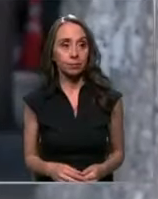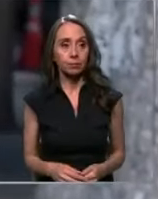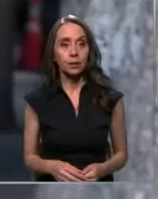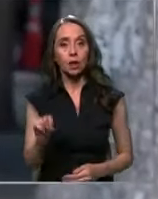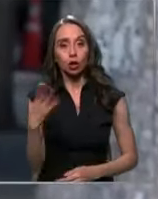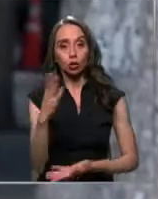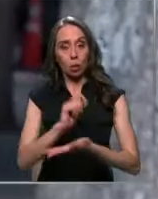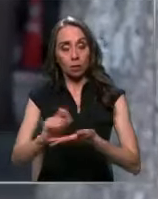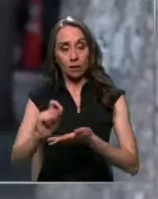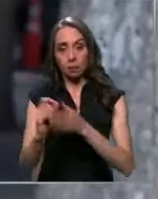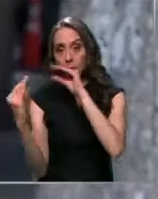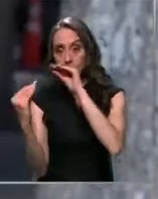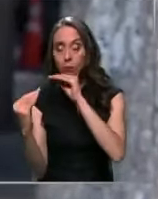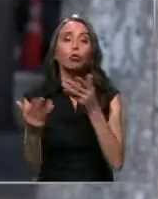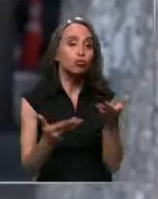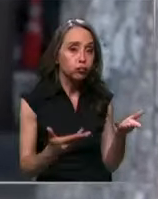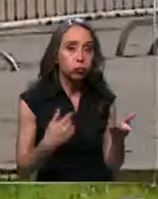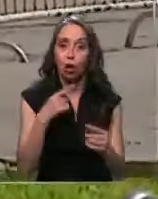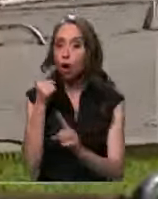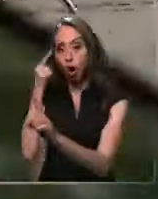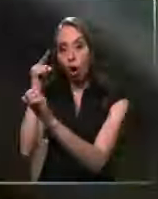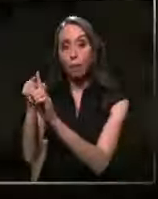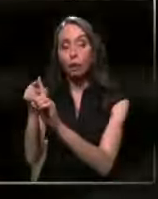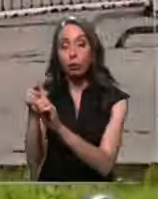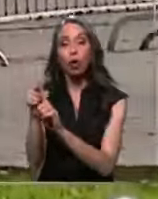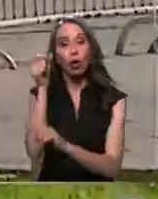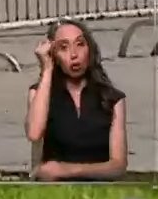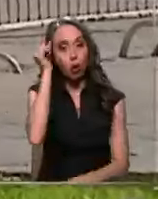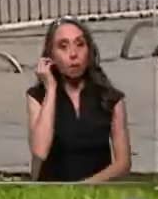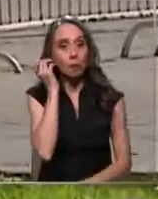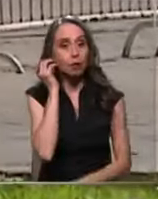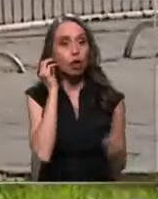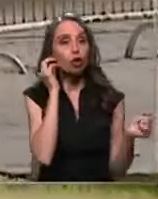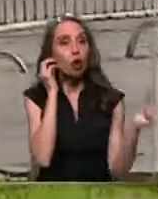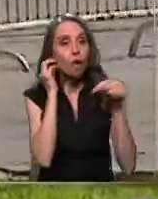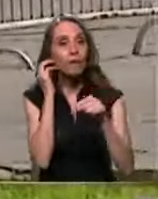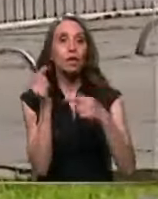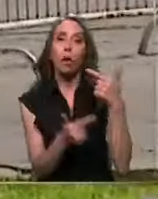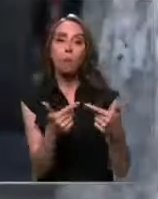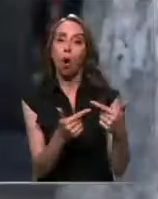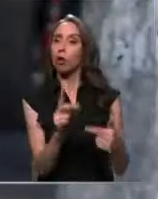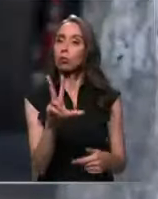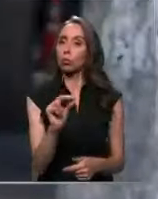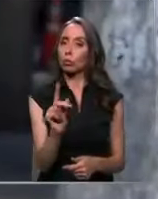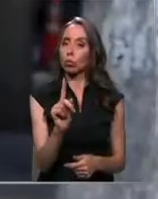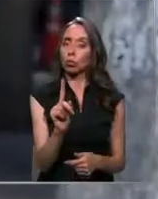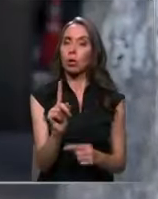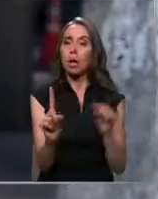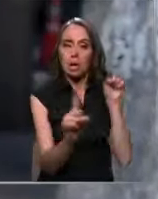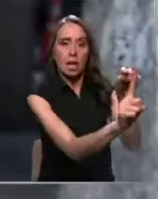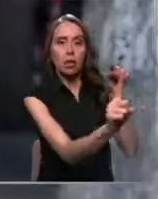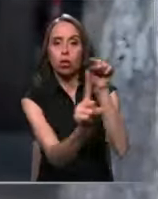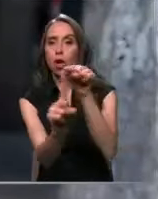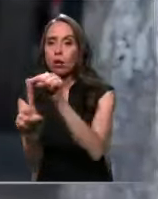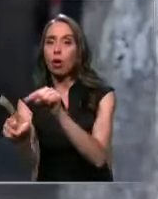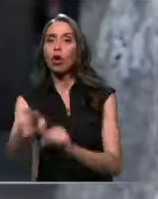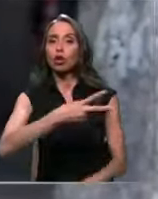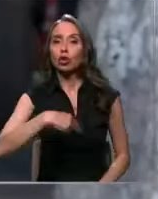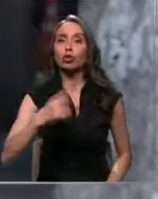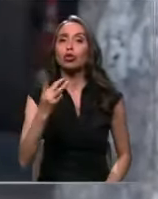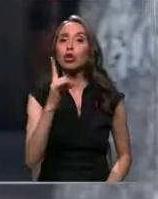La subsecretaria fue muy receptiva a nuestra misión. Entendió que no vinimos acá por algo político o para apuntar con el dedo. Nosotros